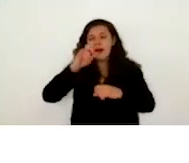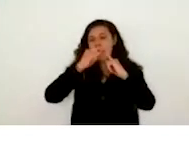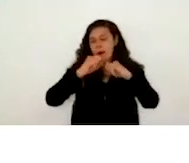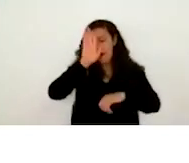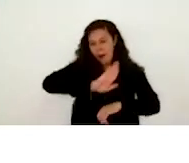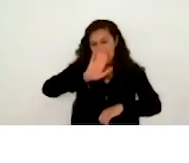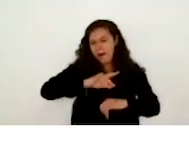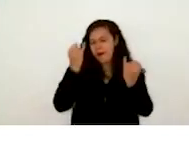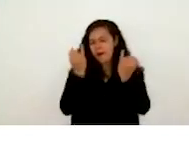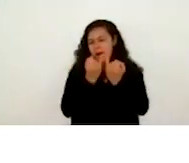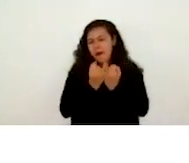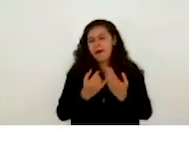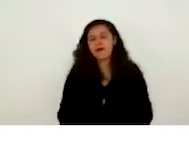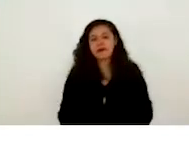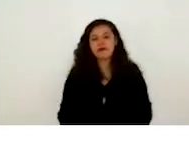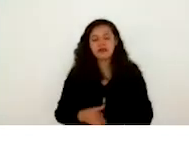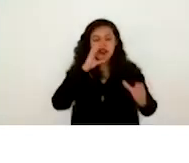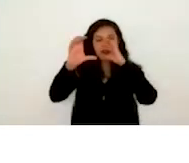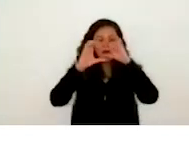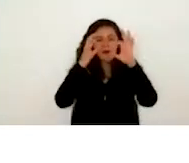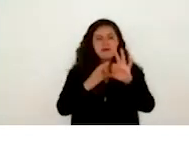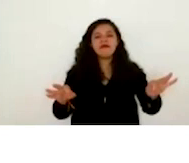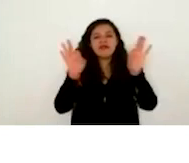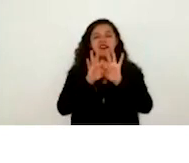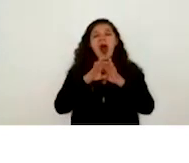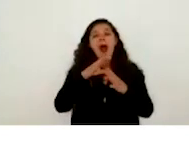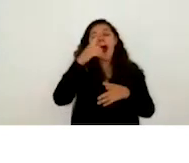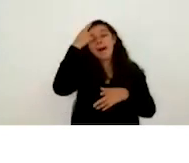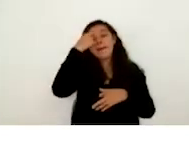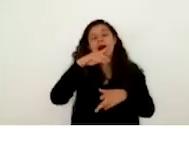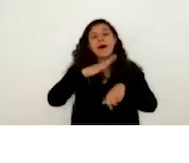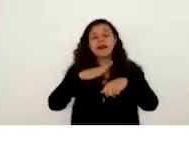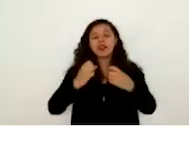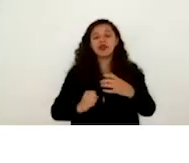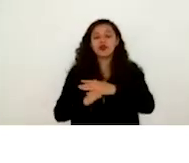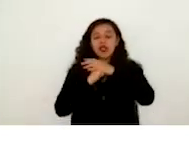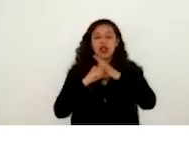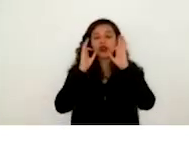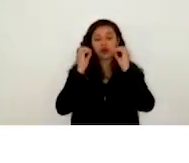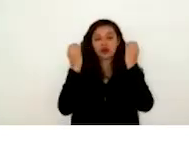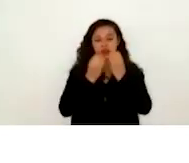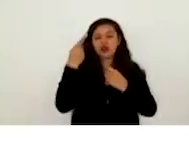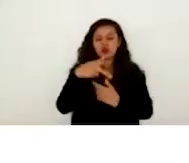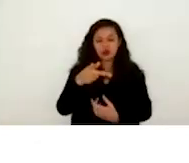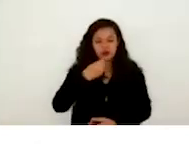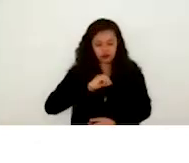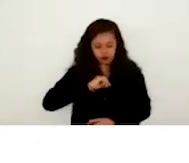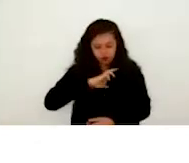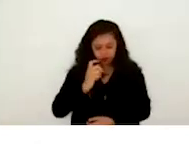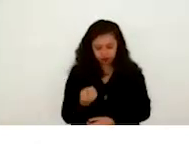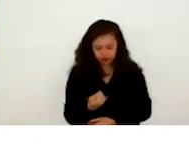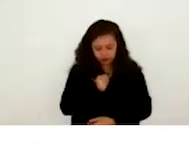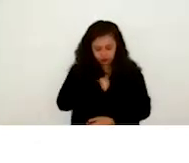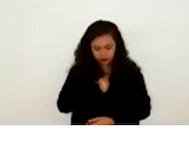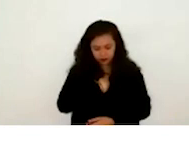la importancia de la comunicación la comunicación fortalece a la organización personaliza su identidad y le otorga